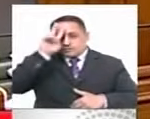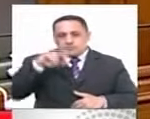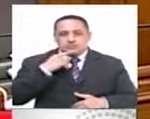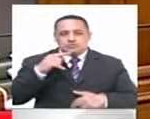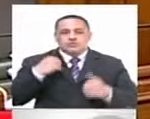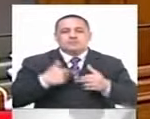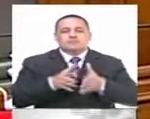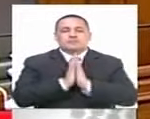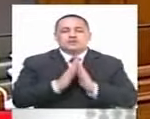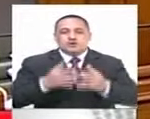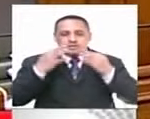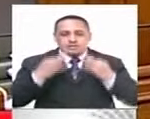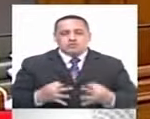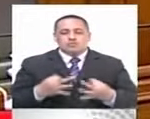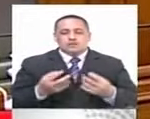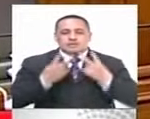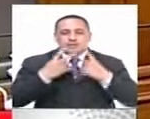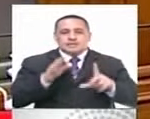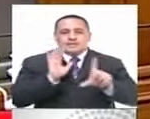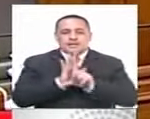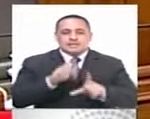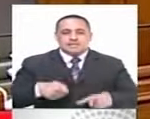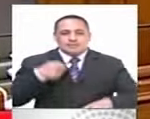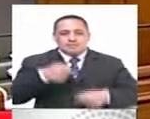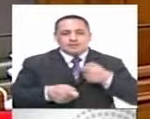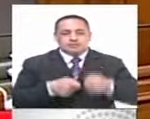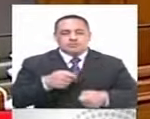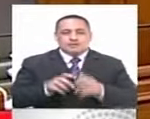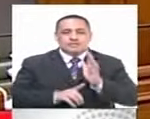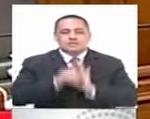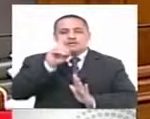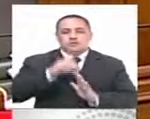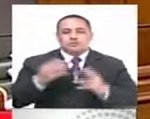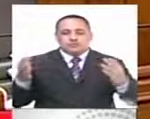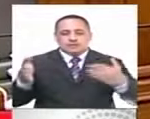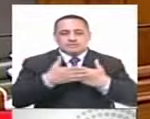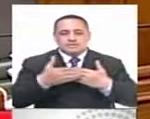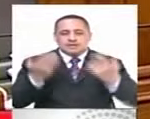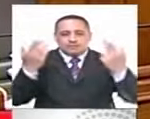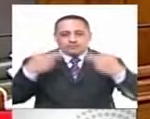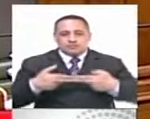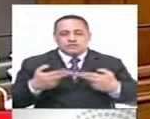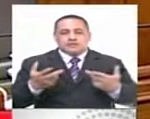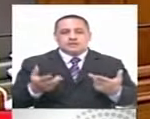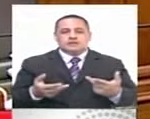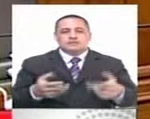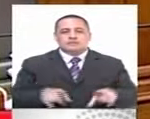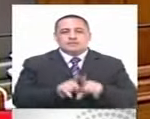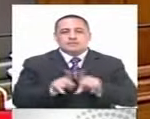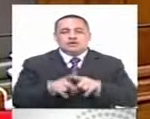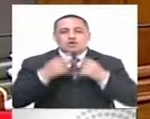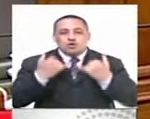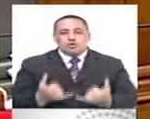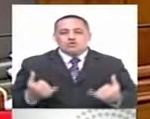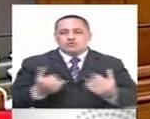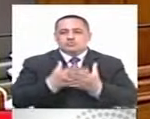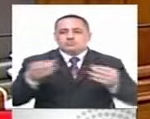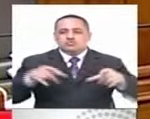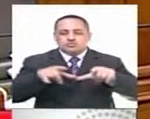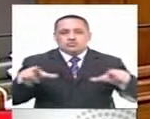Exijo que se cumpla la ley de inversión para el desarrollo fronterizo. Hoy nuestras